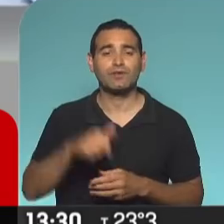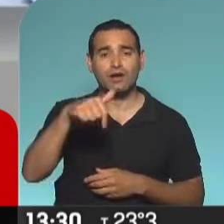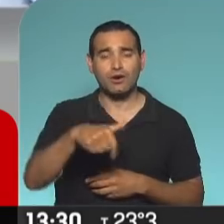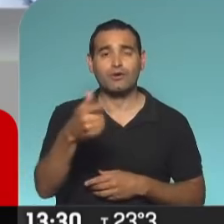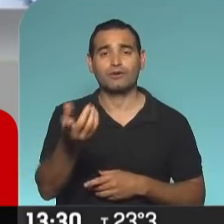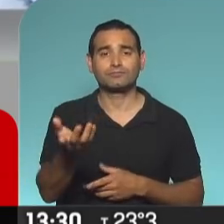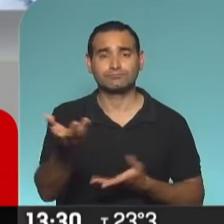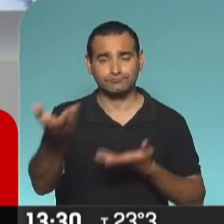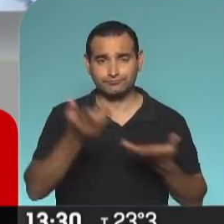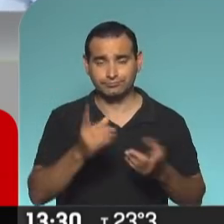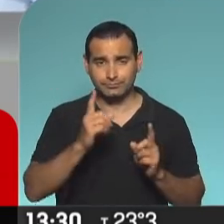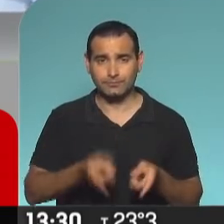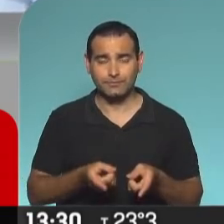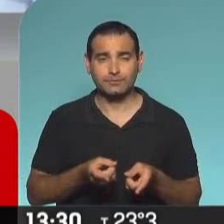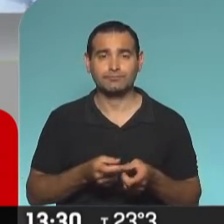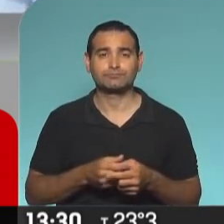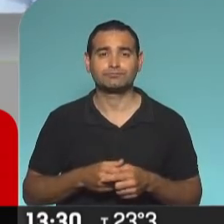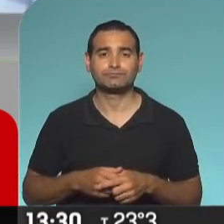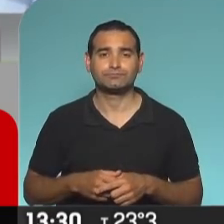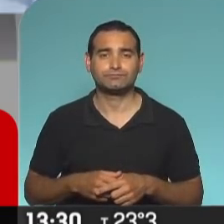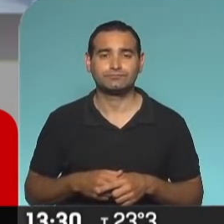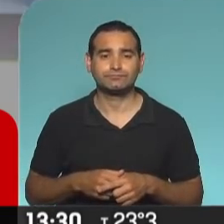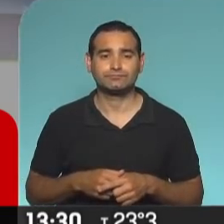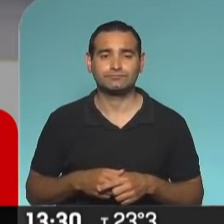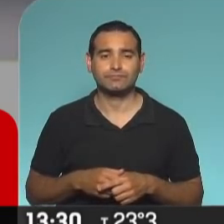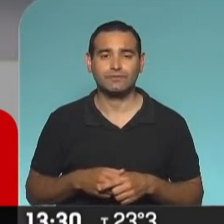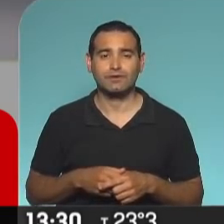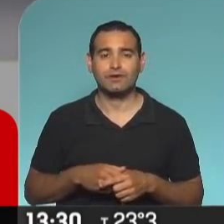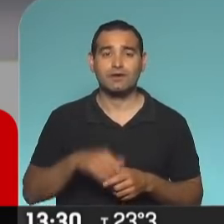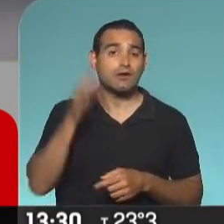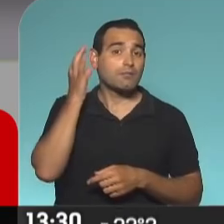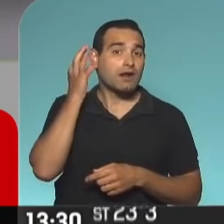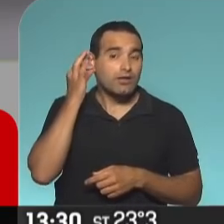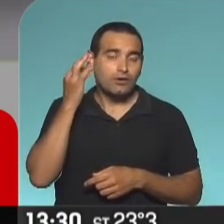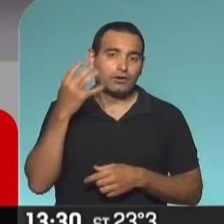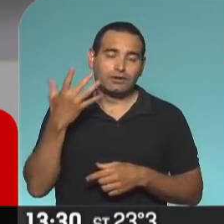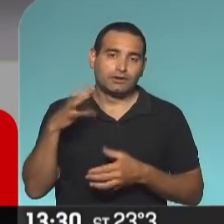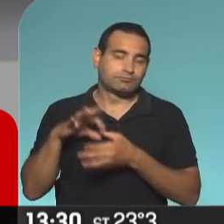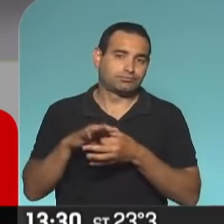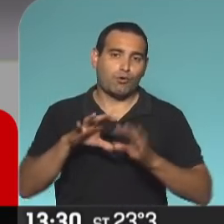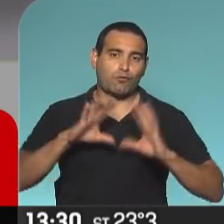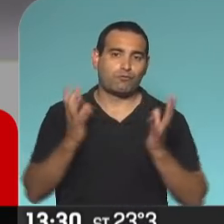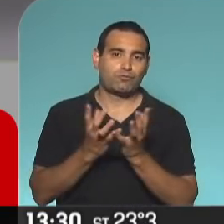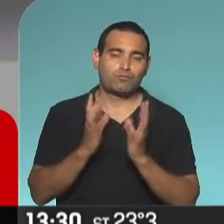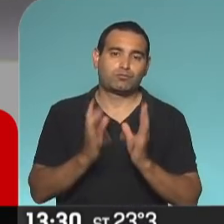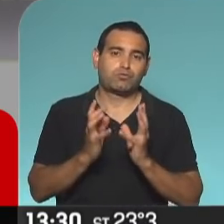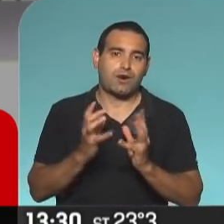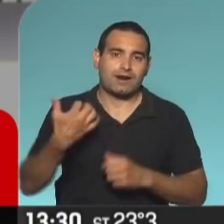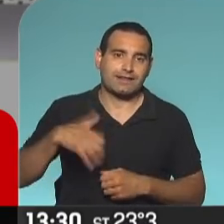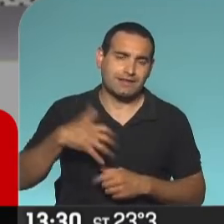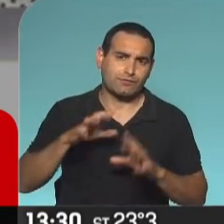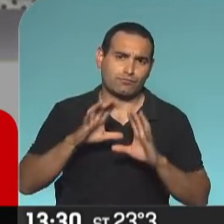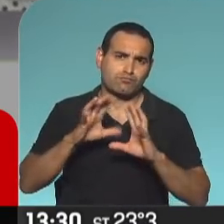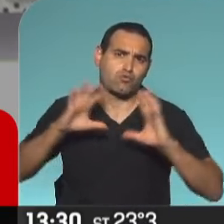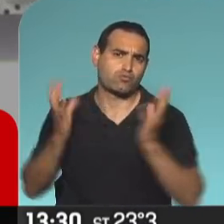junto a vos por lo que implicó Maradona para el fútbol. Lo que implicó Maradona no solo para el fútbol argentino, sino para el fútbol